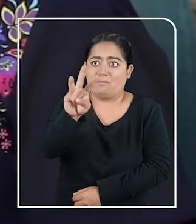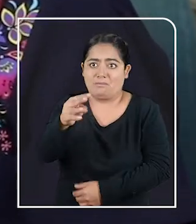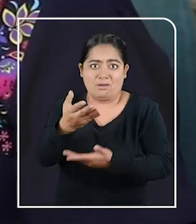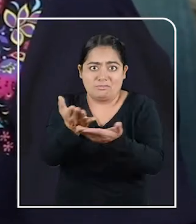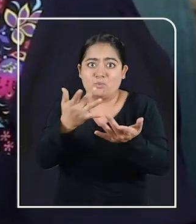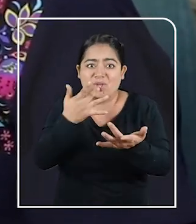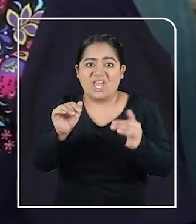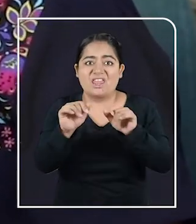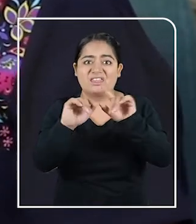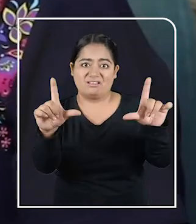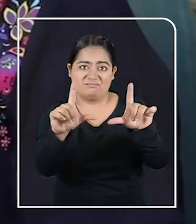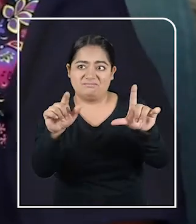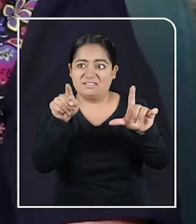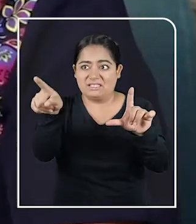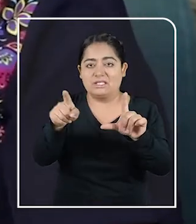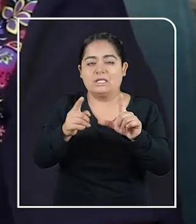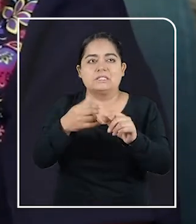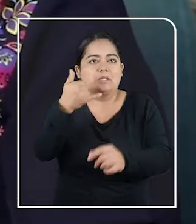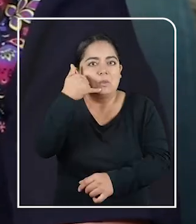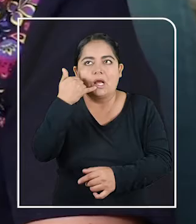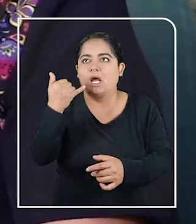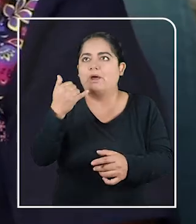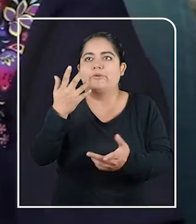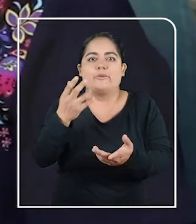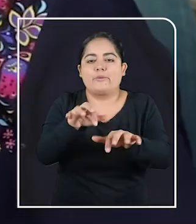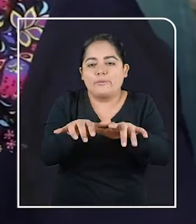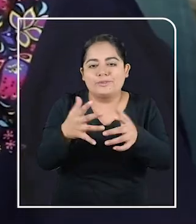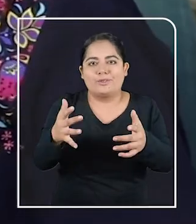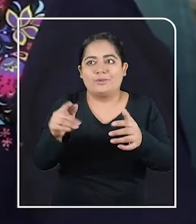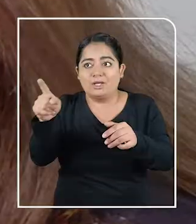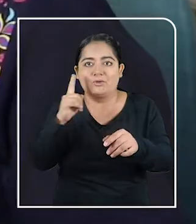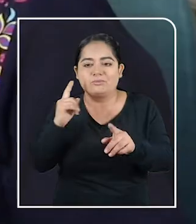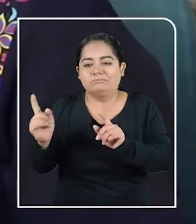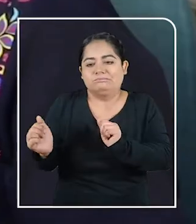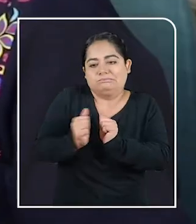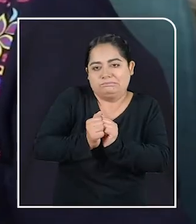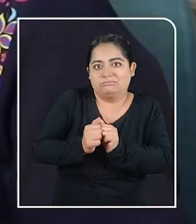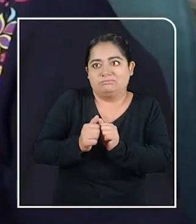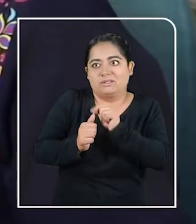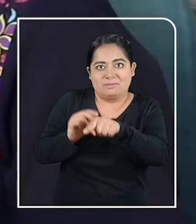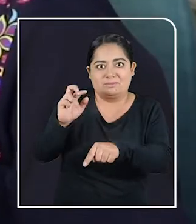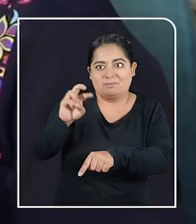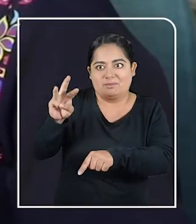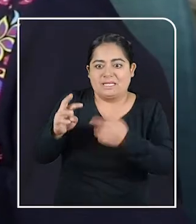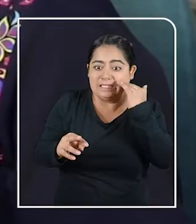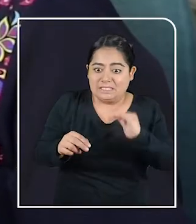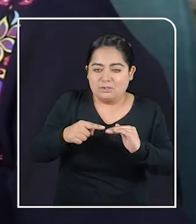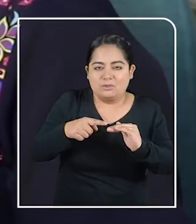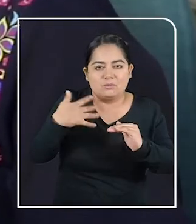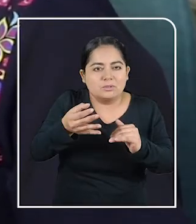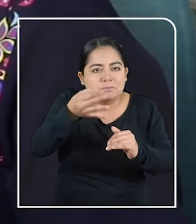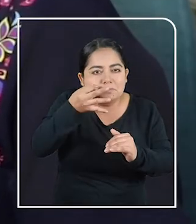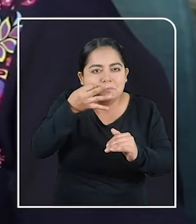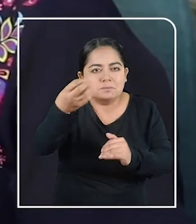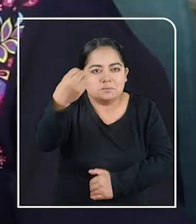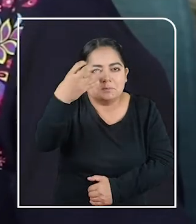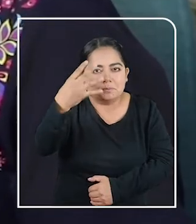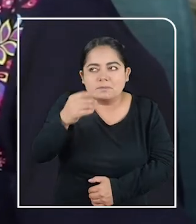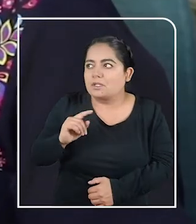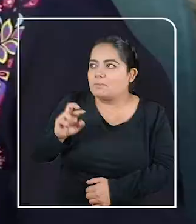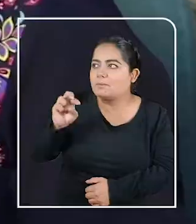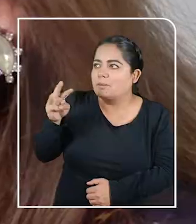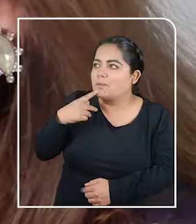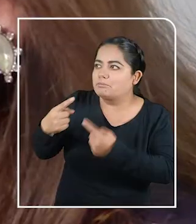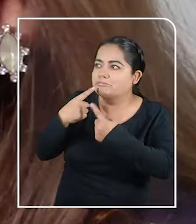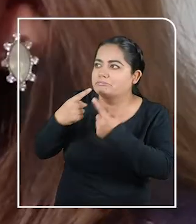de la pantalla, ¿cierto? Detrás de la pantalla del celular o del computador. También fue importante para los niños encontrarse con la autora, hacerles